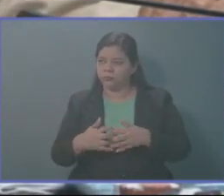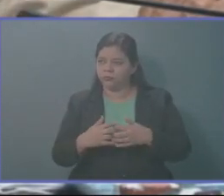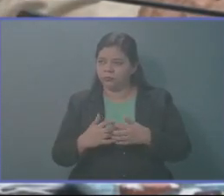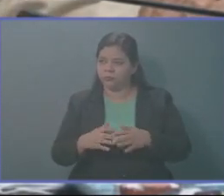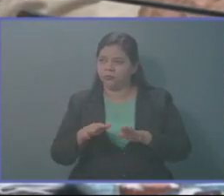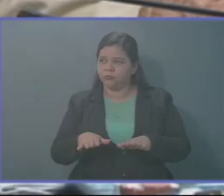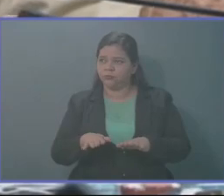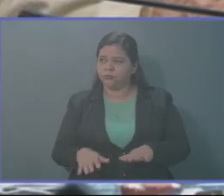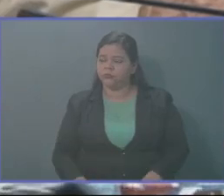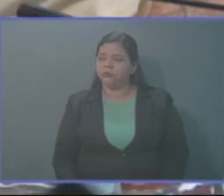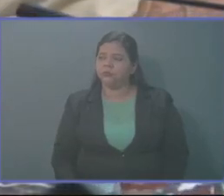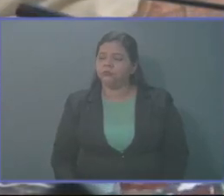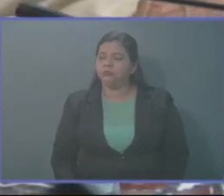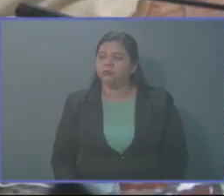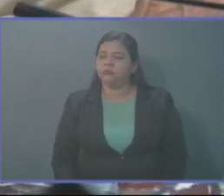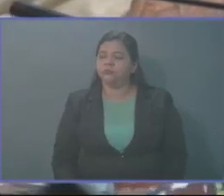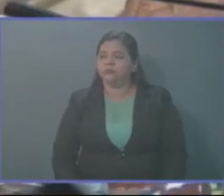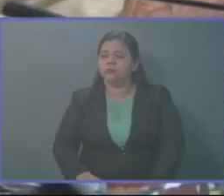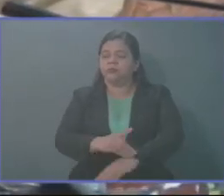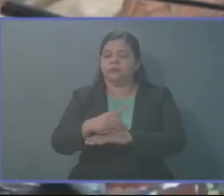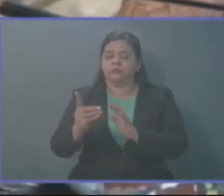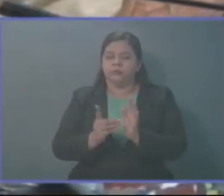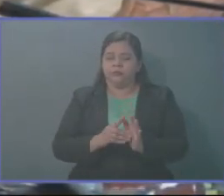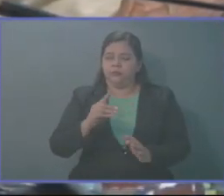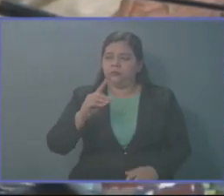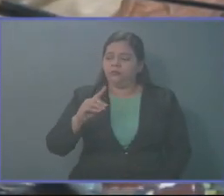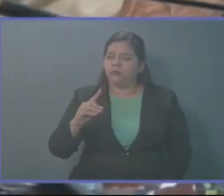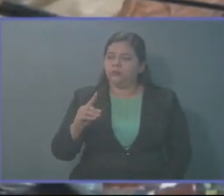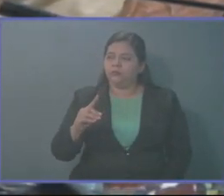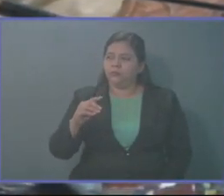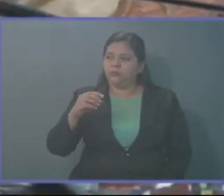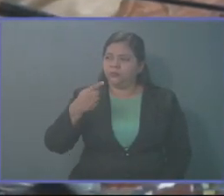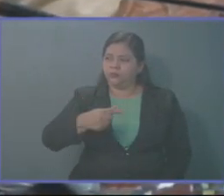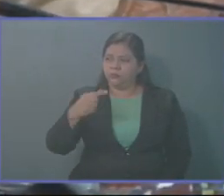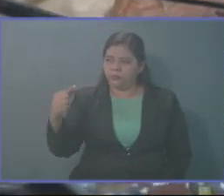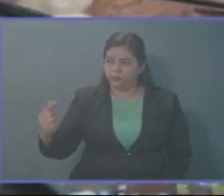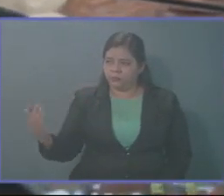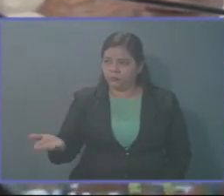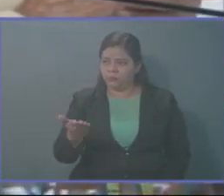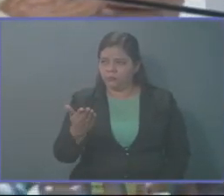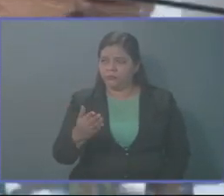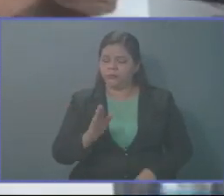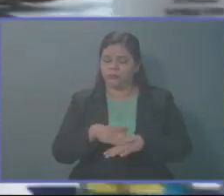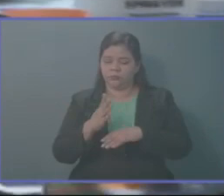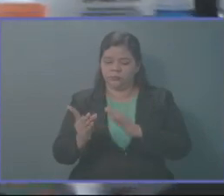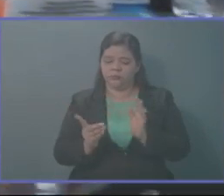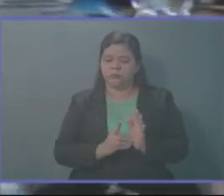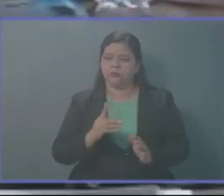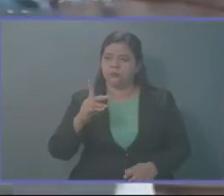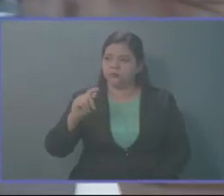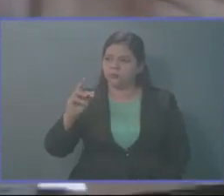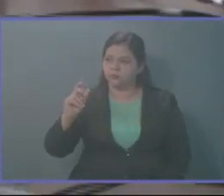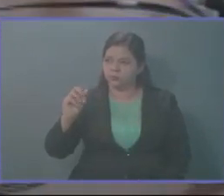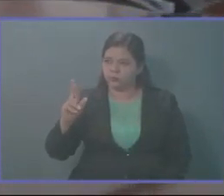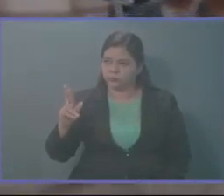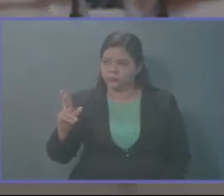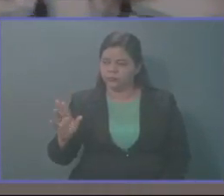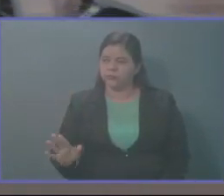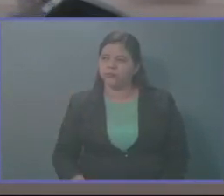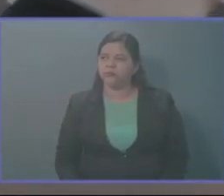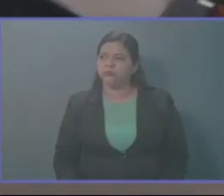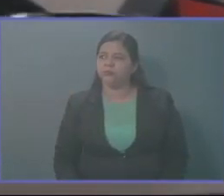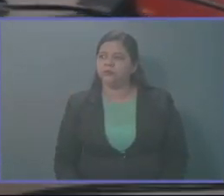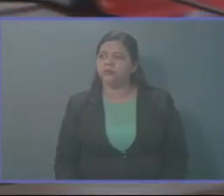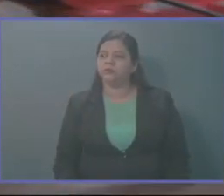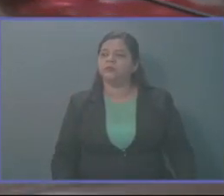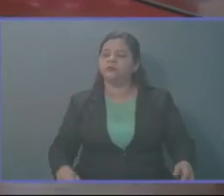presidente. Gracias. Cobar tiene la palabra, diputado Gallego. Posteriormente el doctor Parker, que le había pedido por orden, pero dio el orden. Y es que a